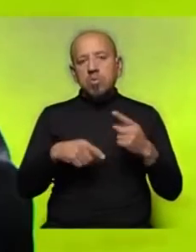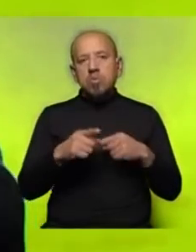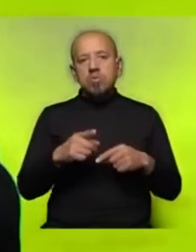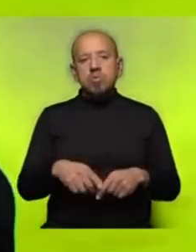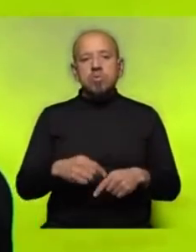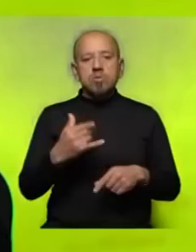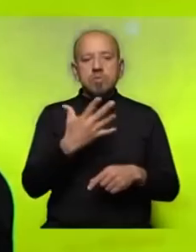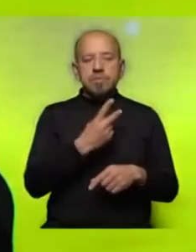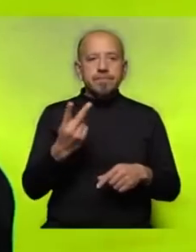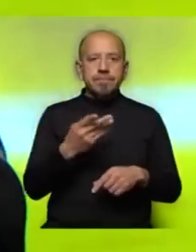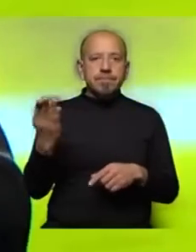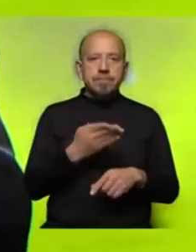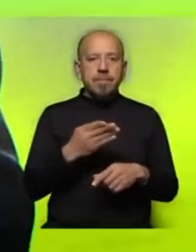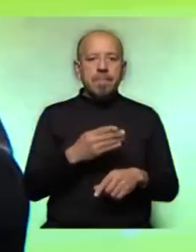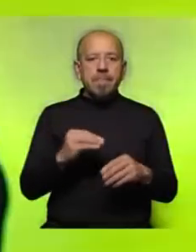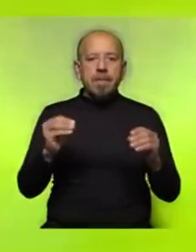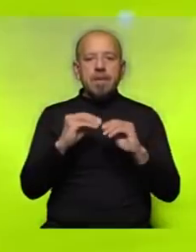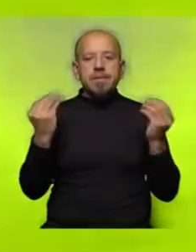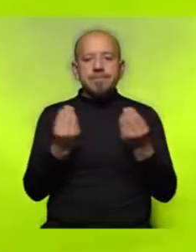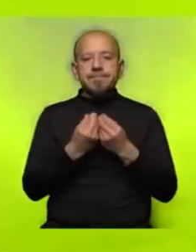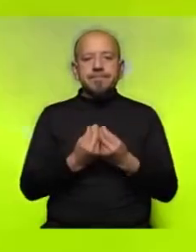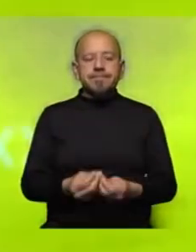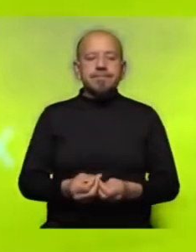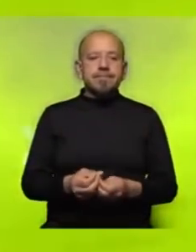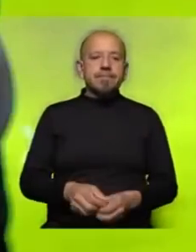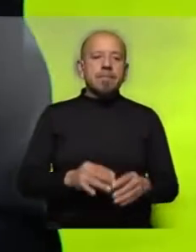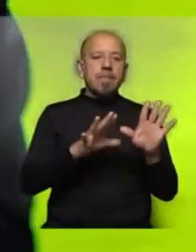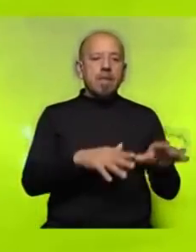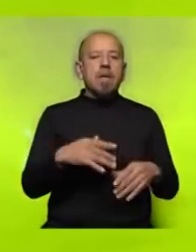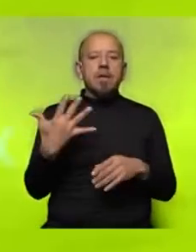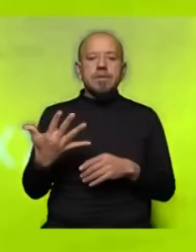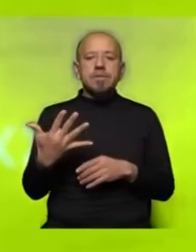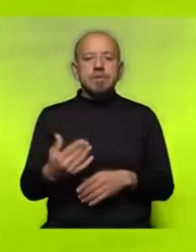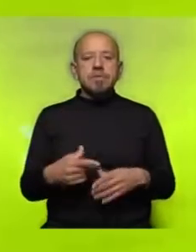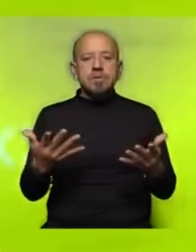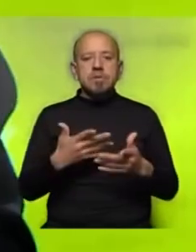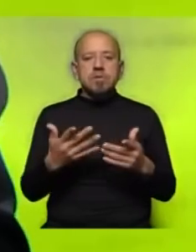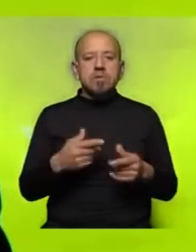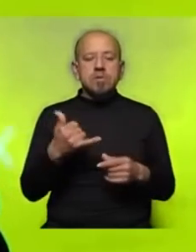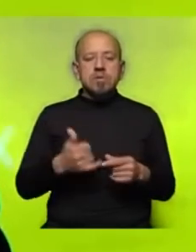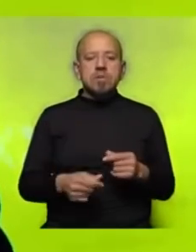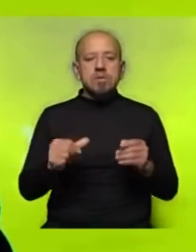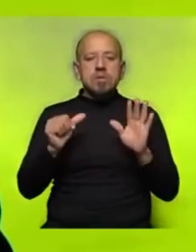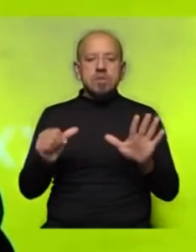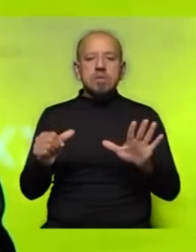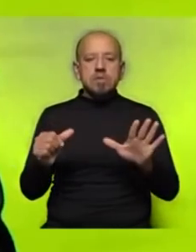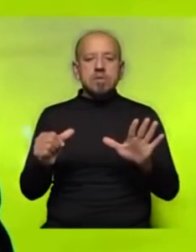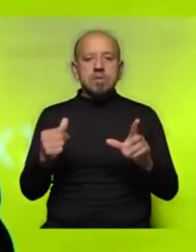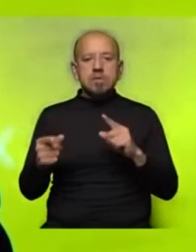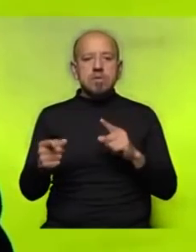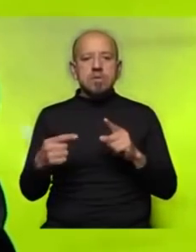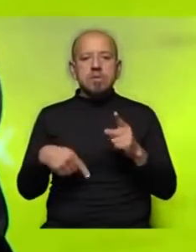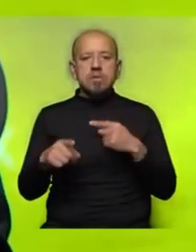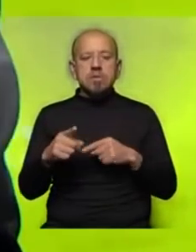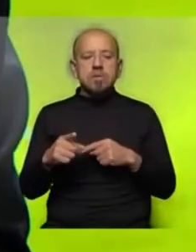el 52 de los votos tenía cinco de los 10 representantes y ahora pasa a tener seis además de ser el doctor